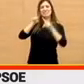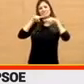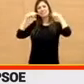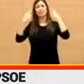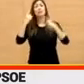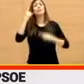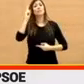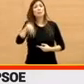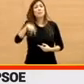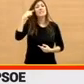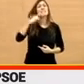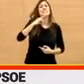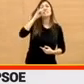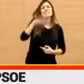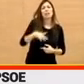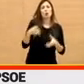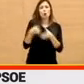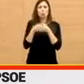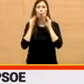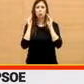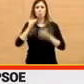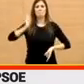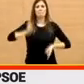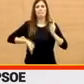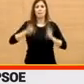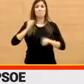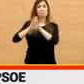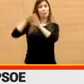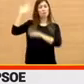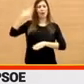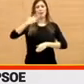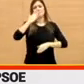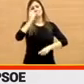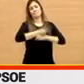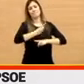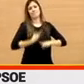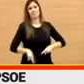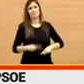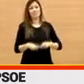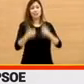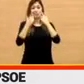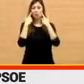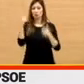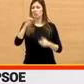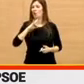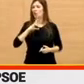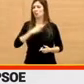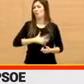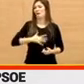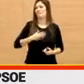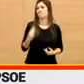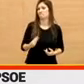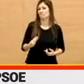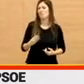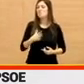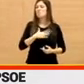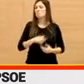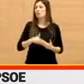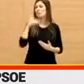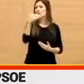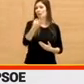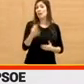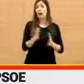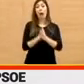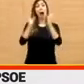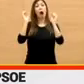oligarquías que están fuera de esta Cámara y que, sin embargo, estaban contentas y satisfechas de la posibilidad de que ese acuerdo ocupara el centro de la